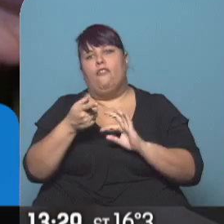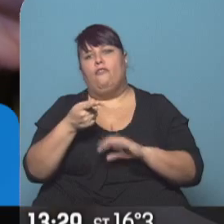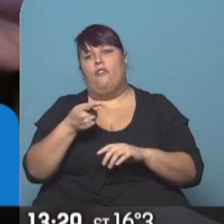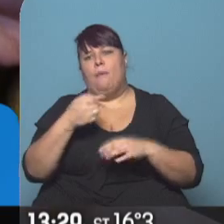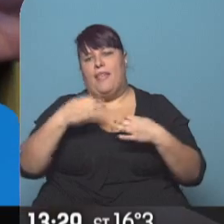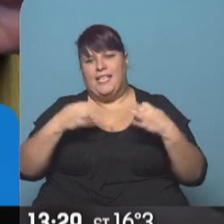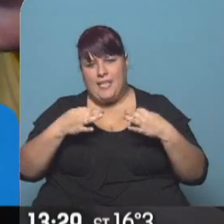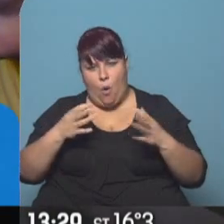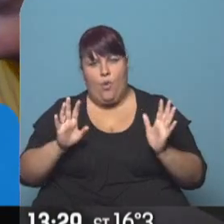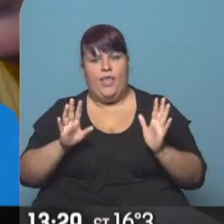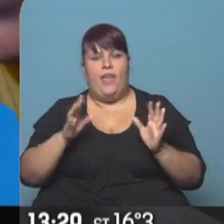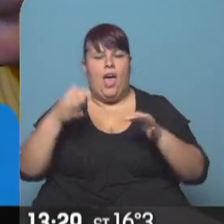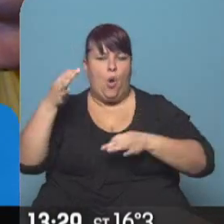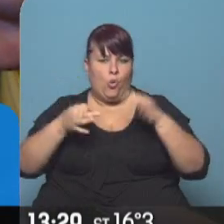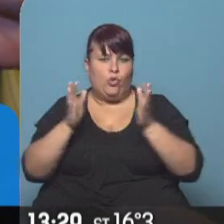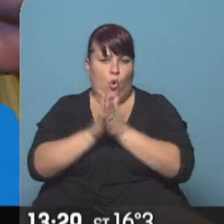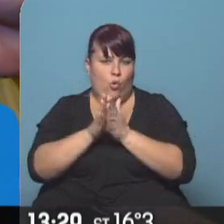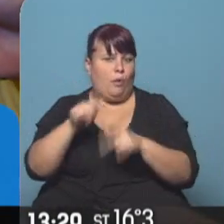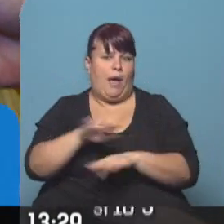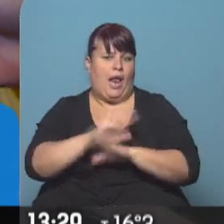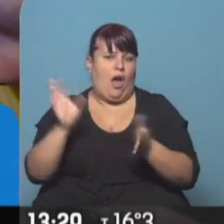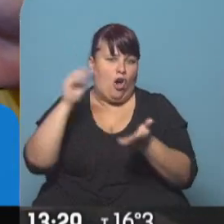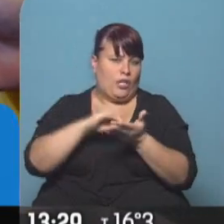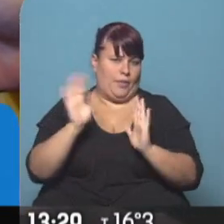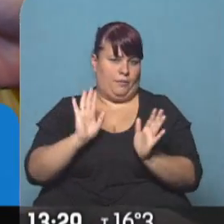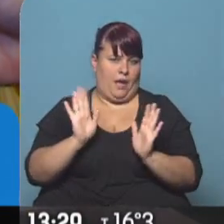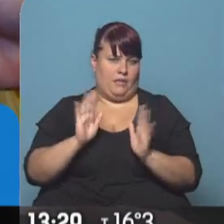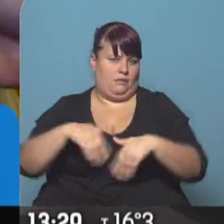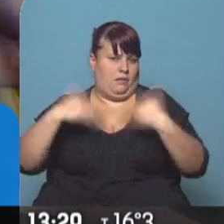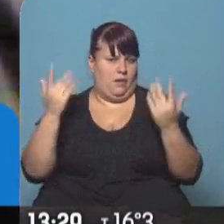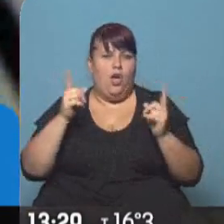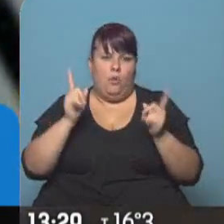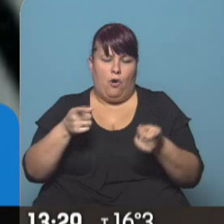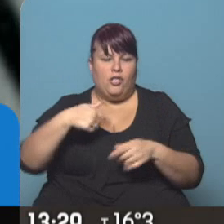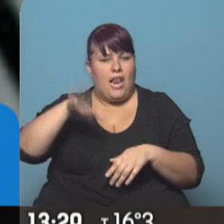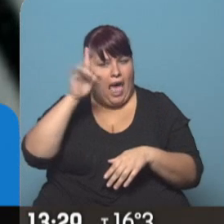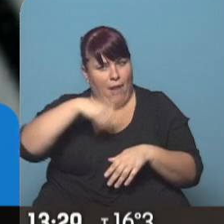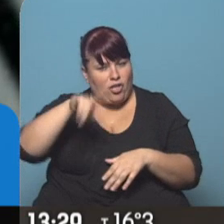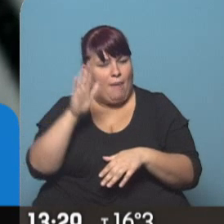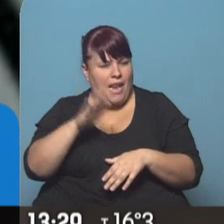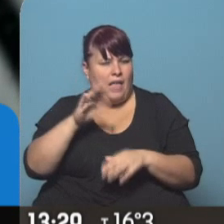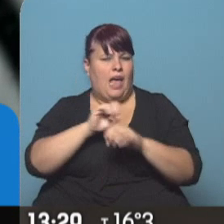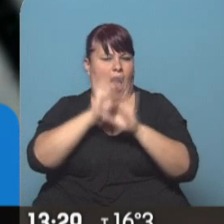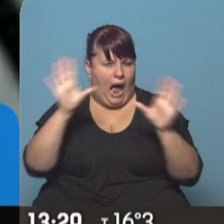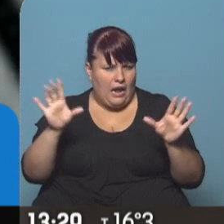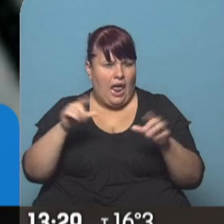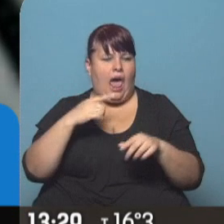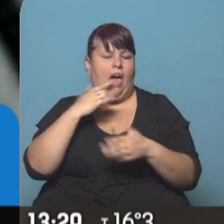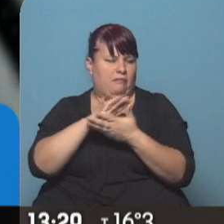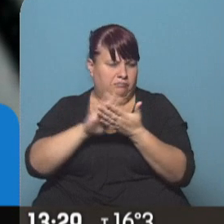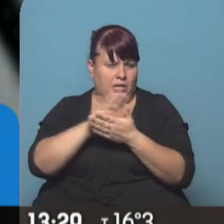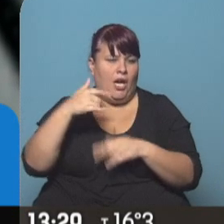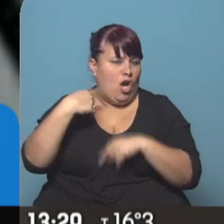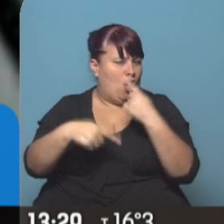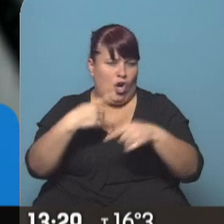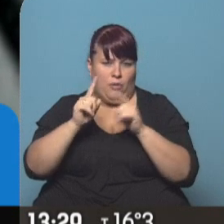de seguridad y con la justicia para que estas cosas no sean impunes. Por suerte, la mayoría de estas amenazas son aclaradas y bueno,